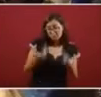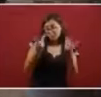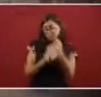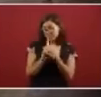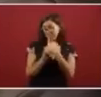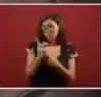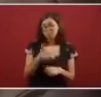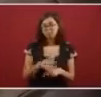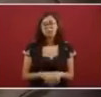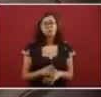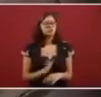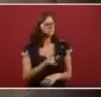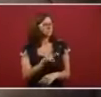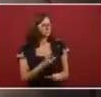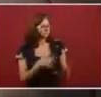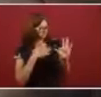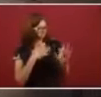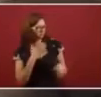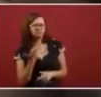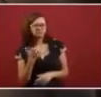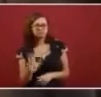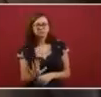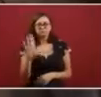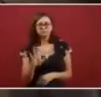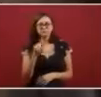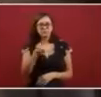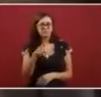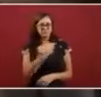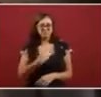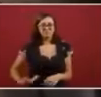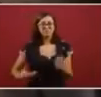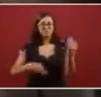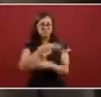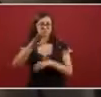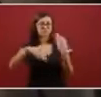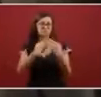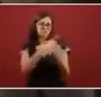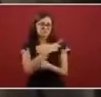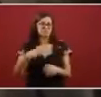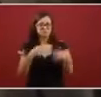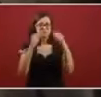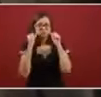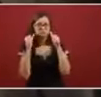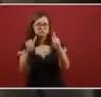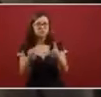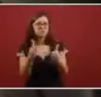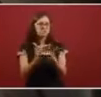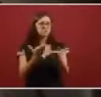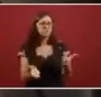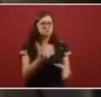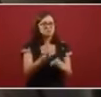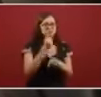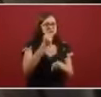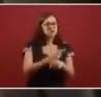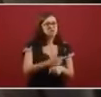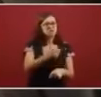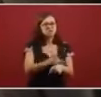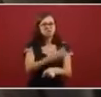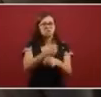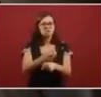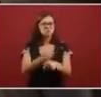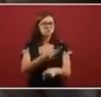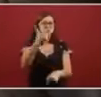como porque parece a veces que el presidente tiene que resolver todo y los secretarios o subsecretarios pues tienen tantas